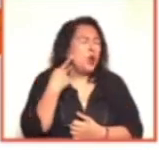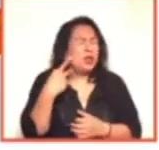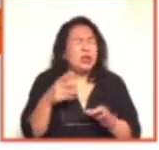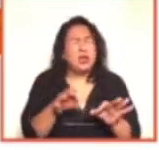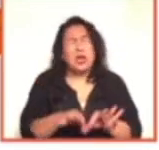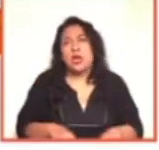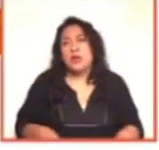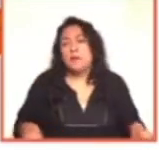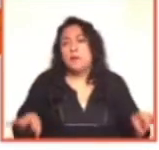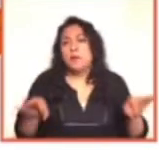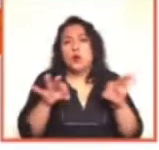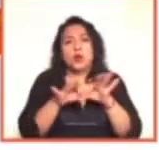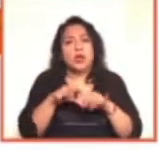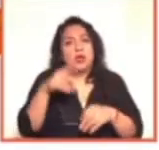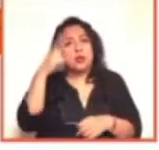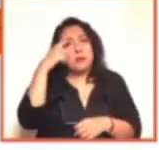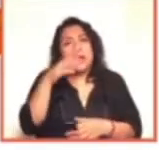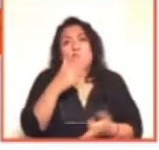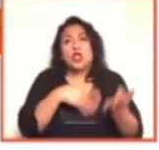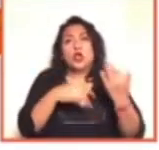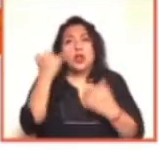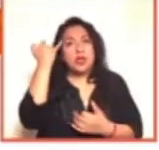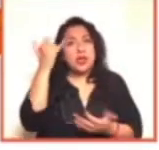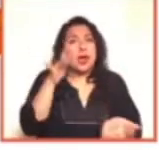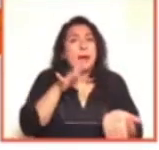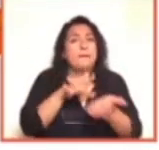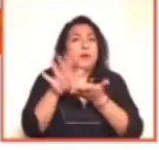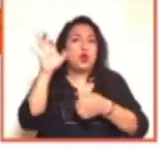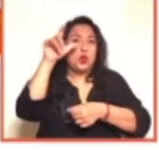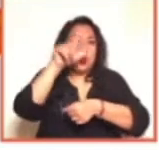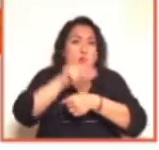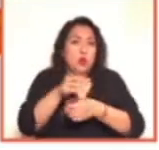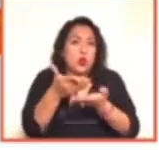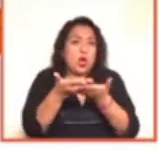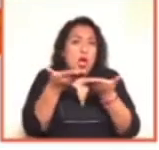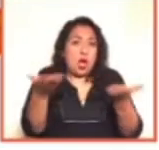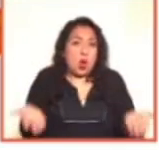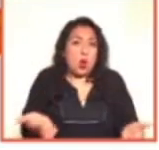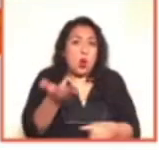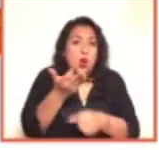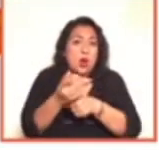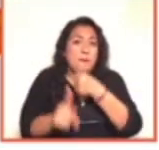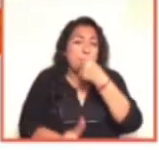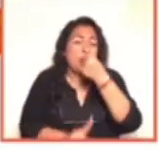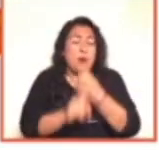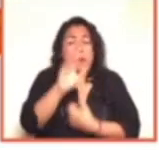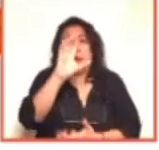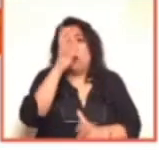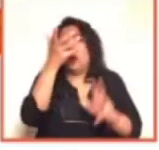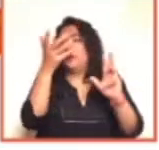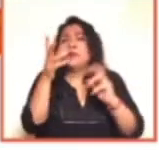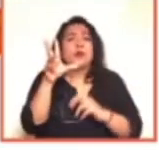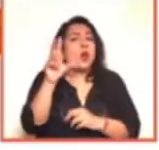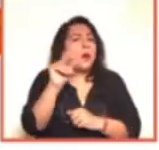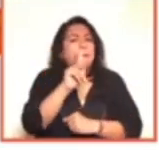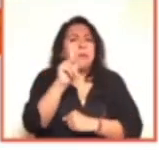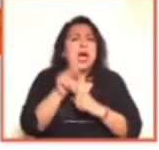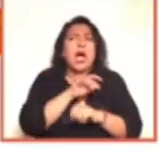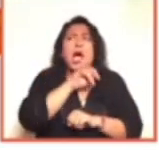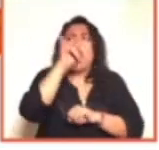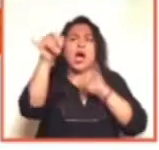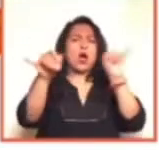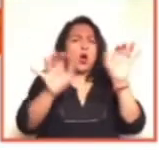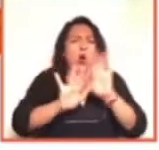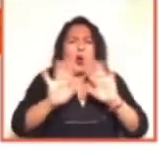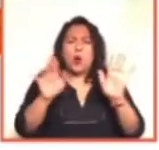como parte de toda la idea de apoyo a la cultura en este momento de crisis. No son países tan lejanos, estamos hablando